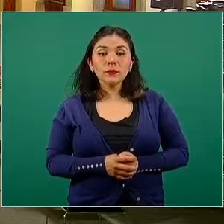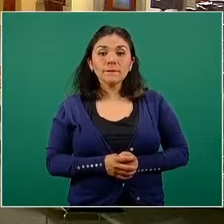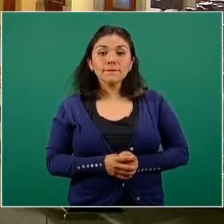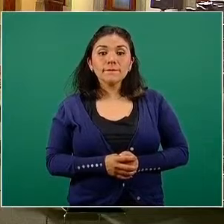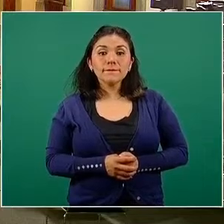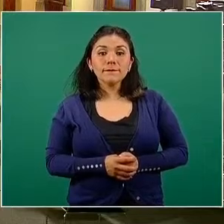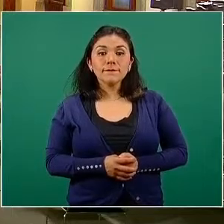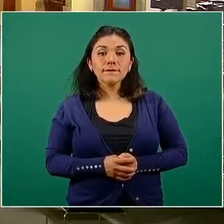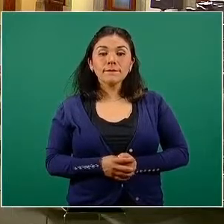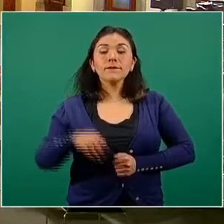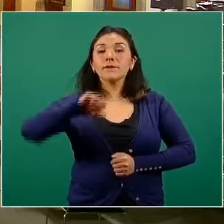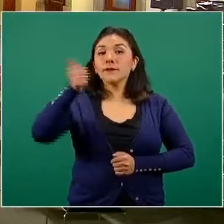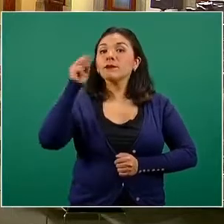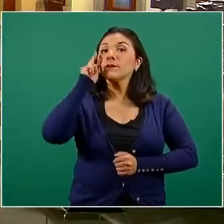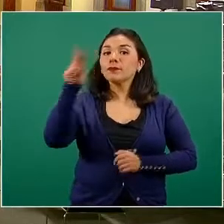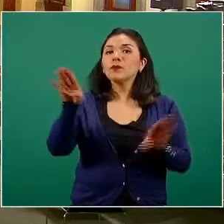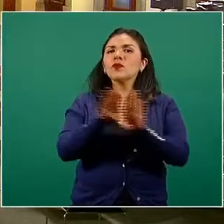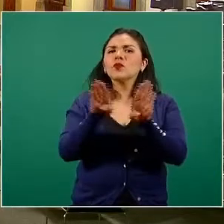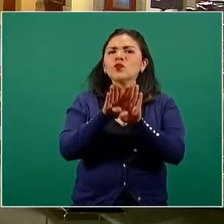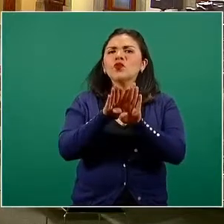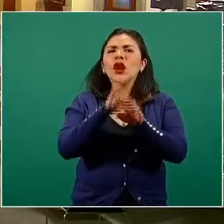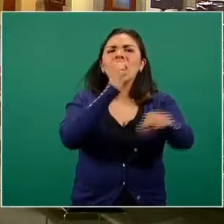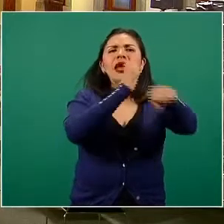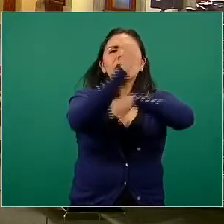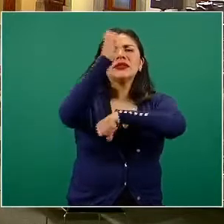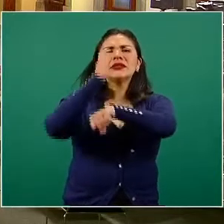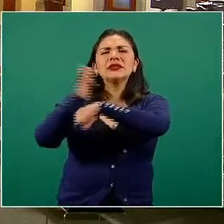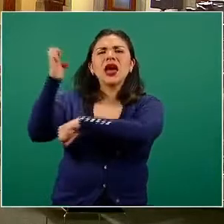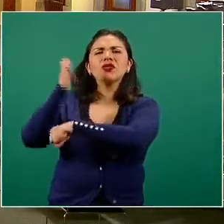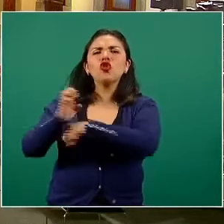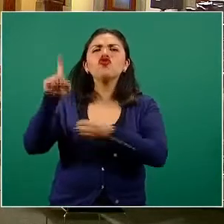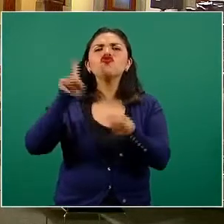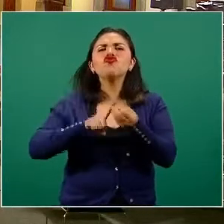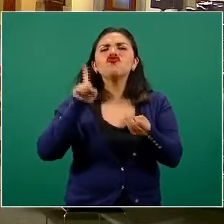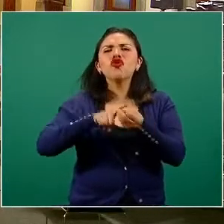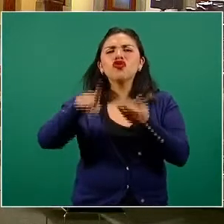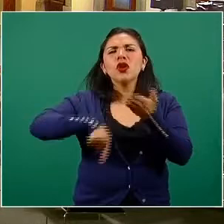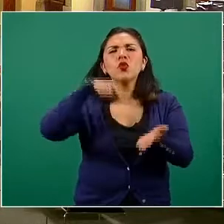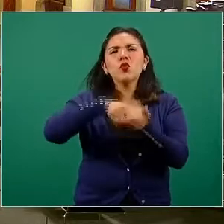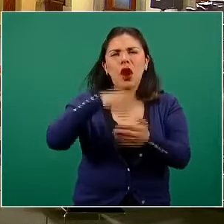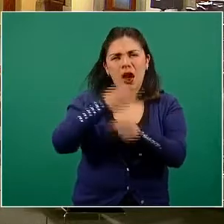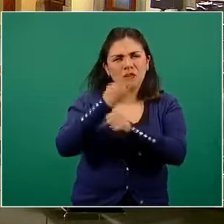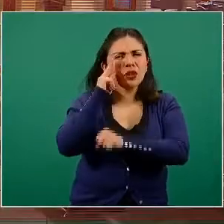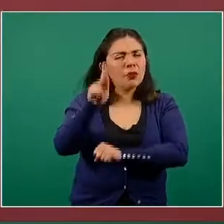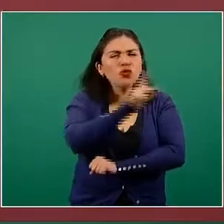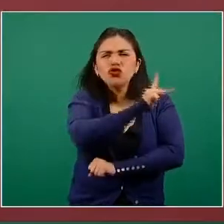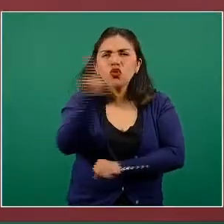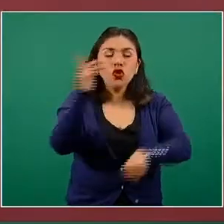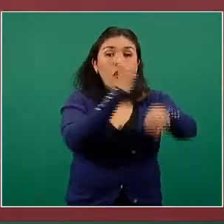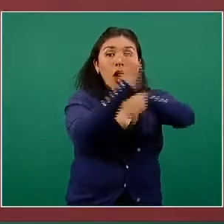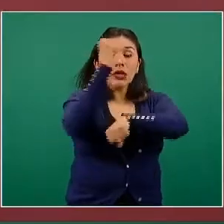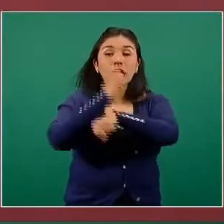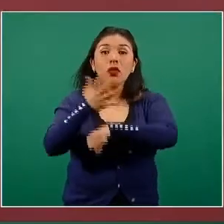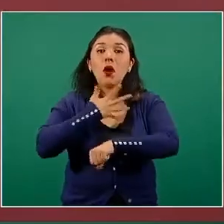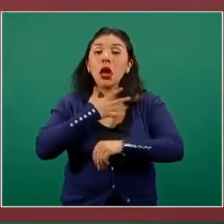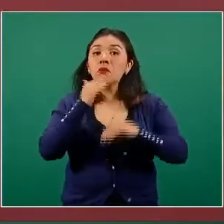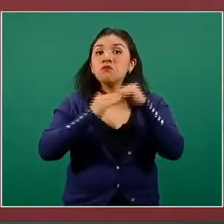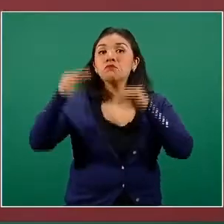Y aquí se ve por la distribución por entidad federativa. Tenemos prácticamente todas las entidades federativas arriba